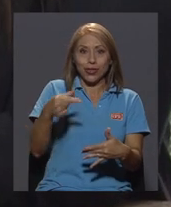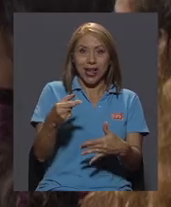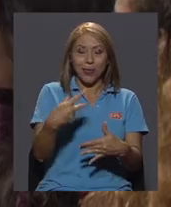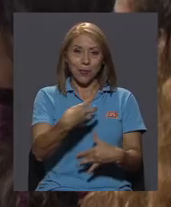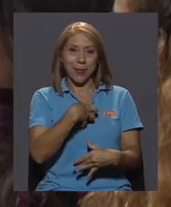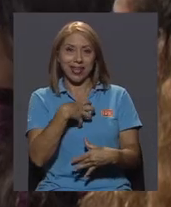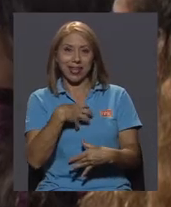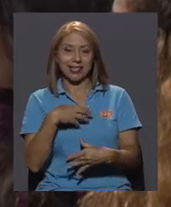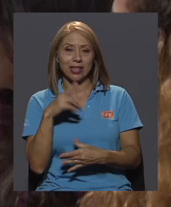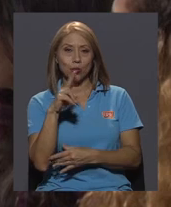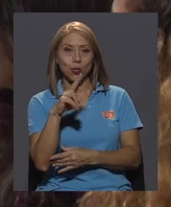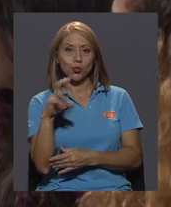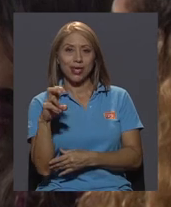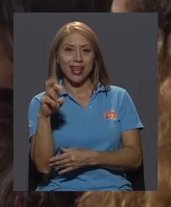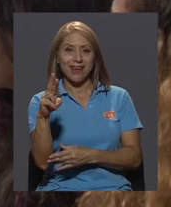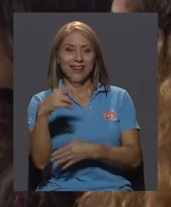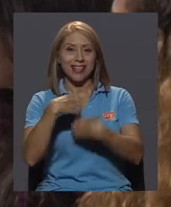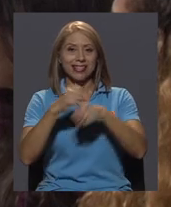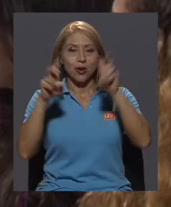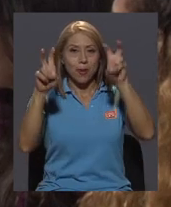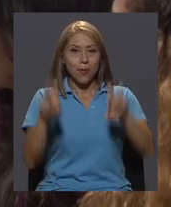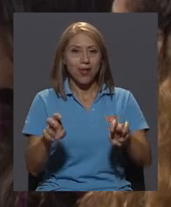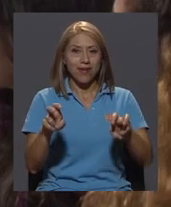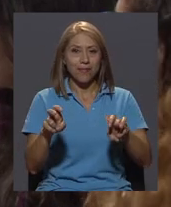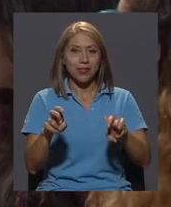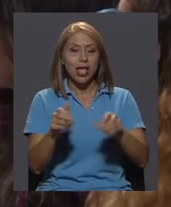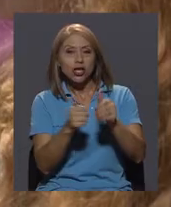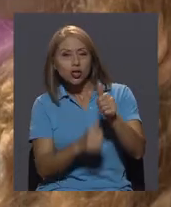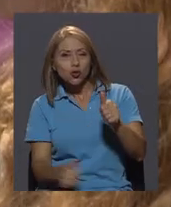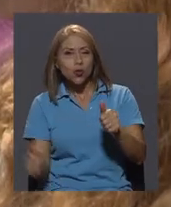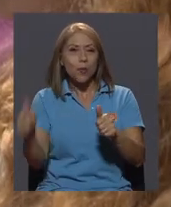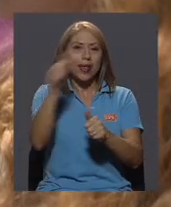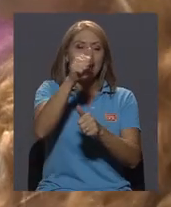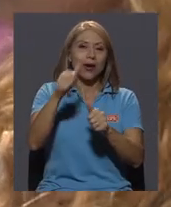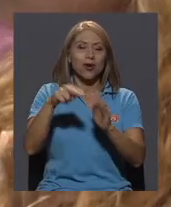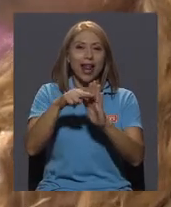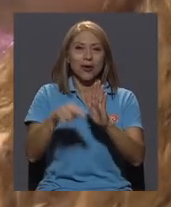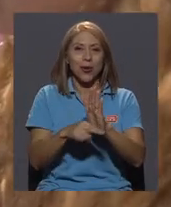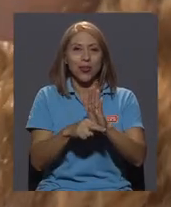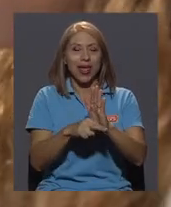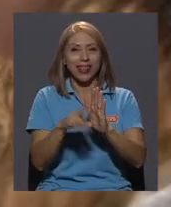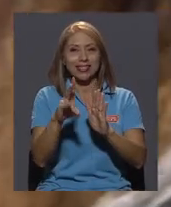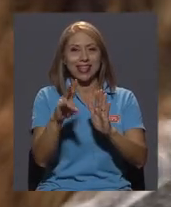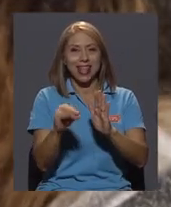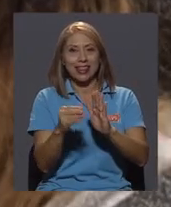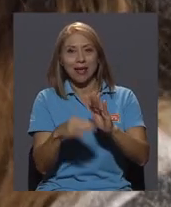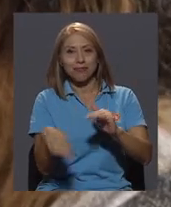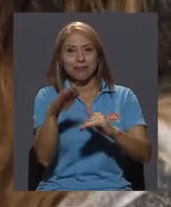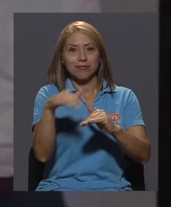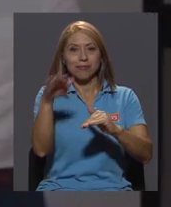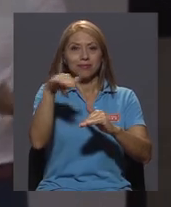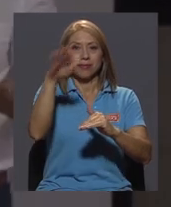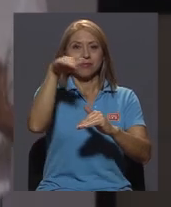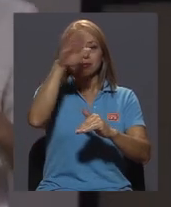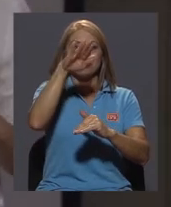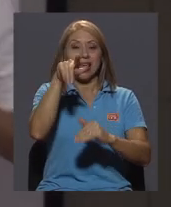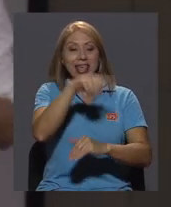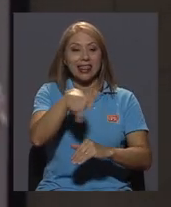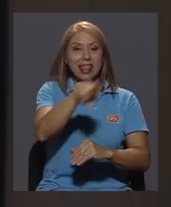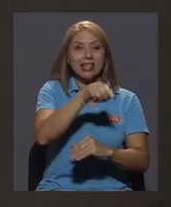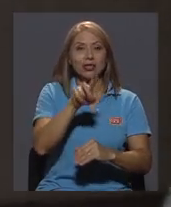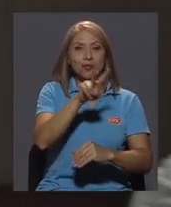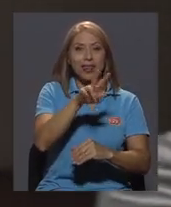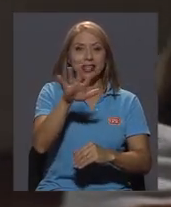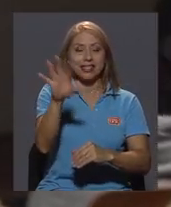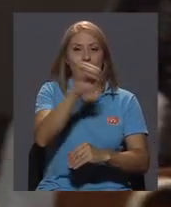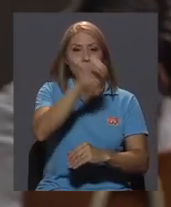la UCR que realizaron la prueba, superaron la calificación mínima de 70, y de ellos, un